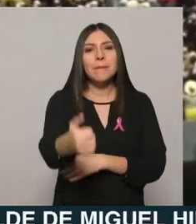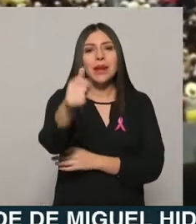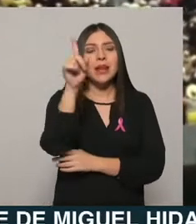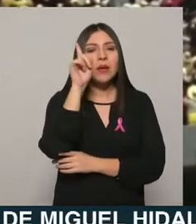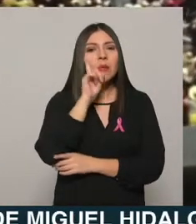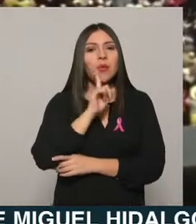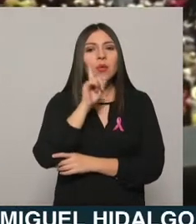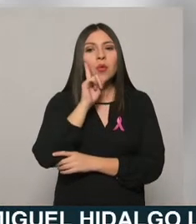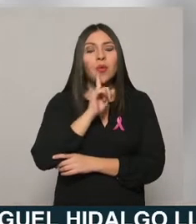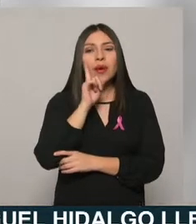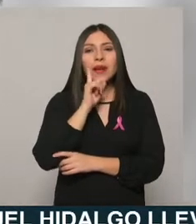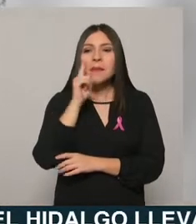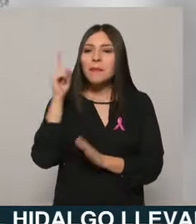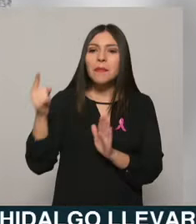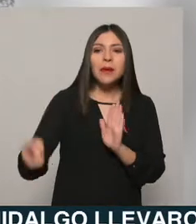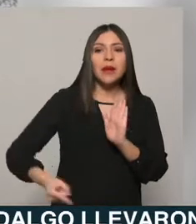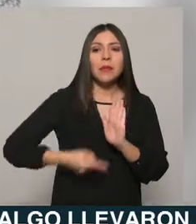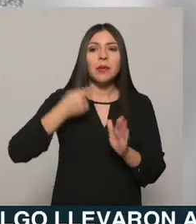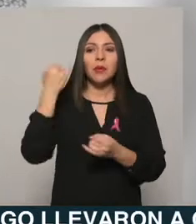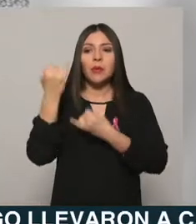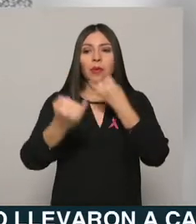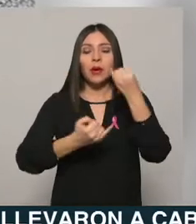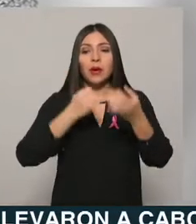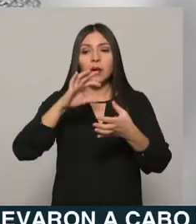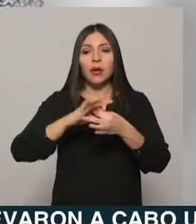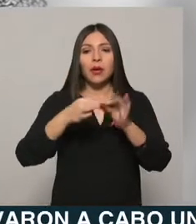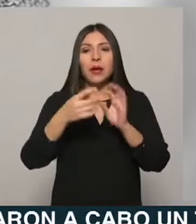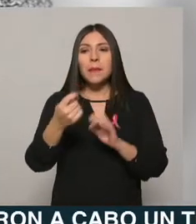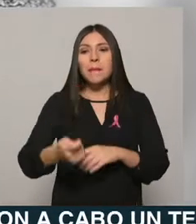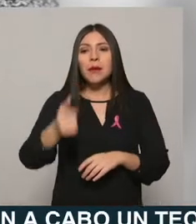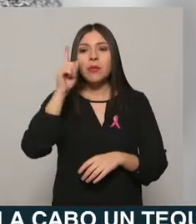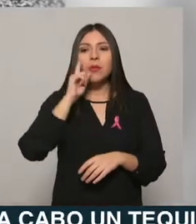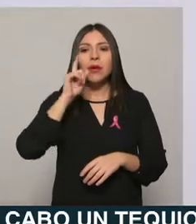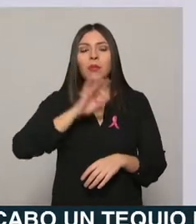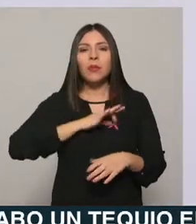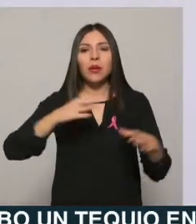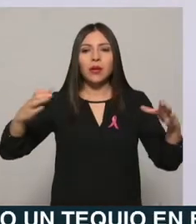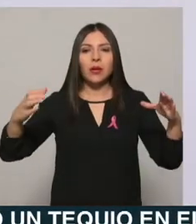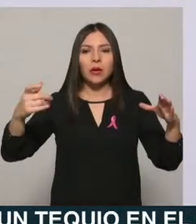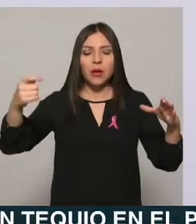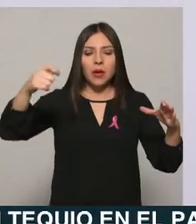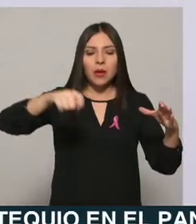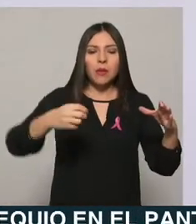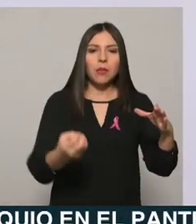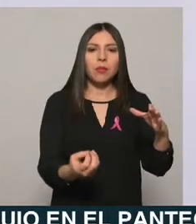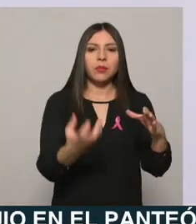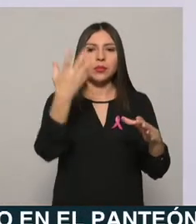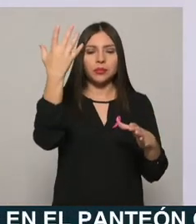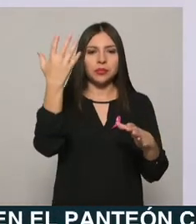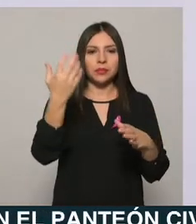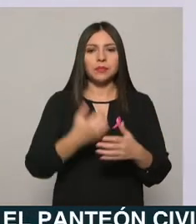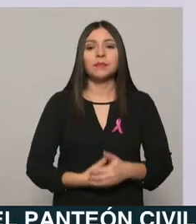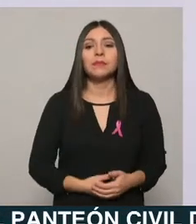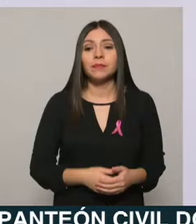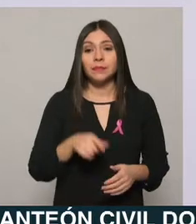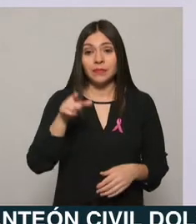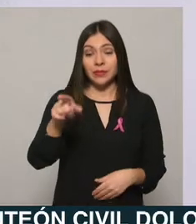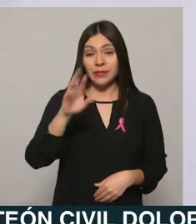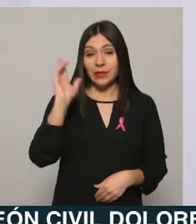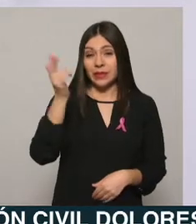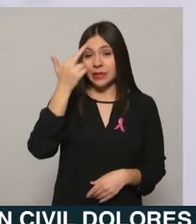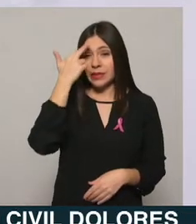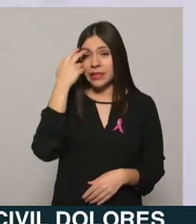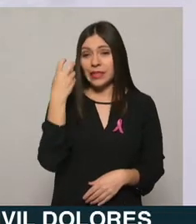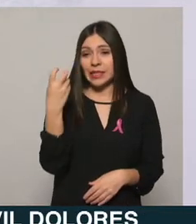la historia de los Juegos Olímpicos en encender un pebetero. Pero Enriqueta Basilio no solo será recordada por ese